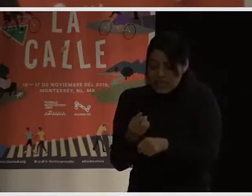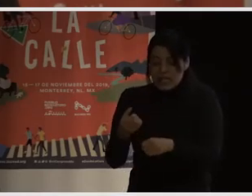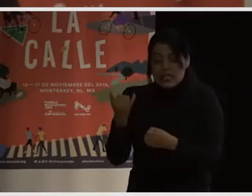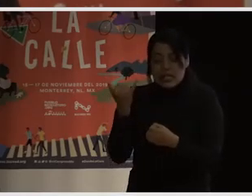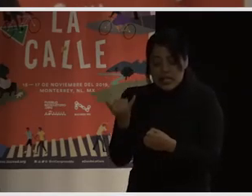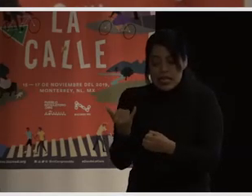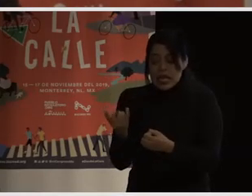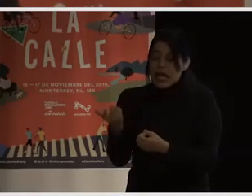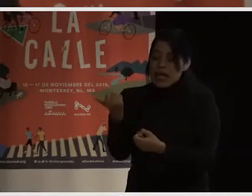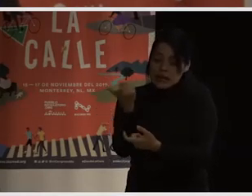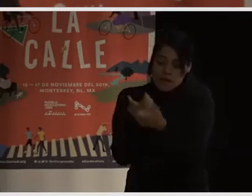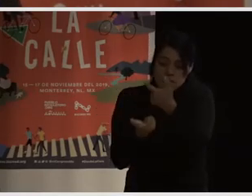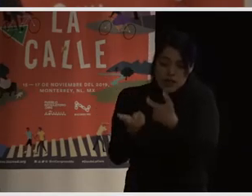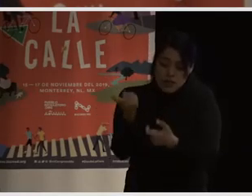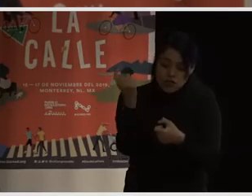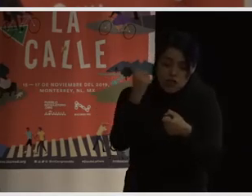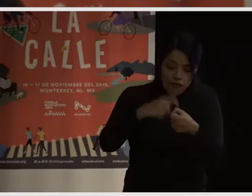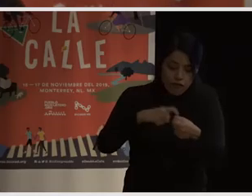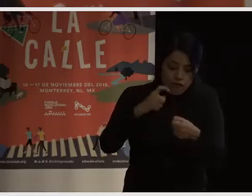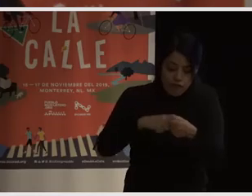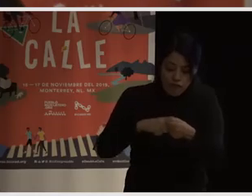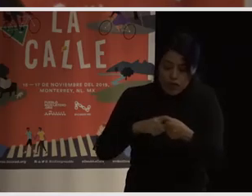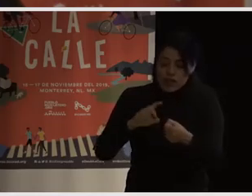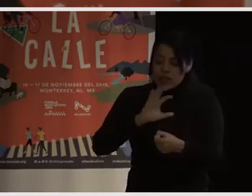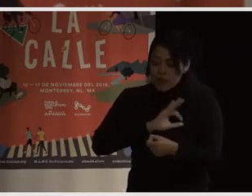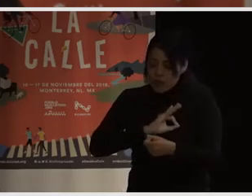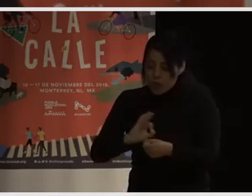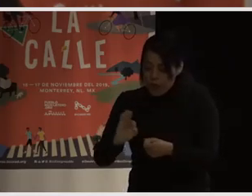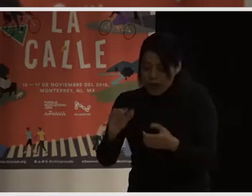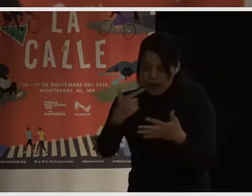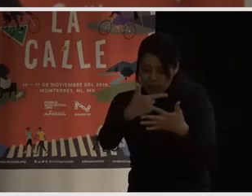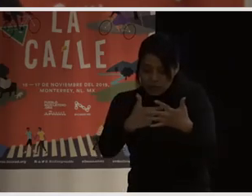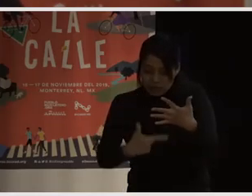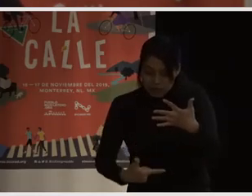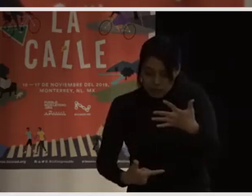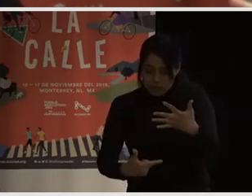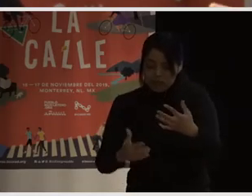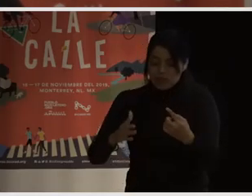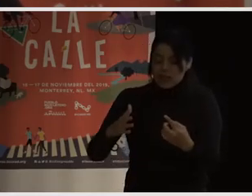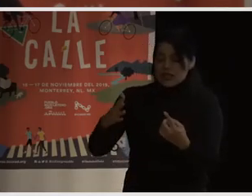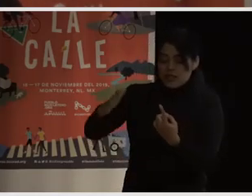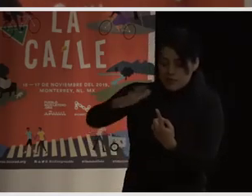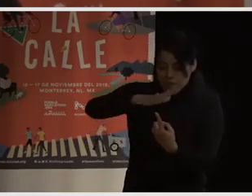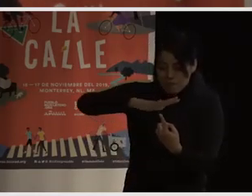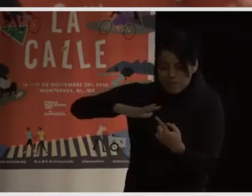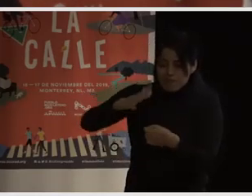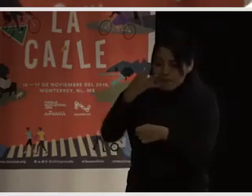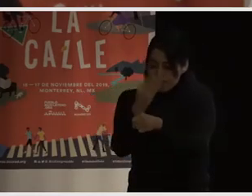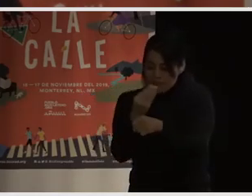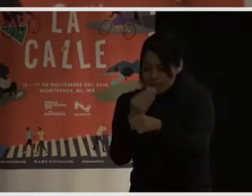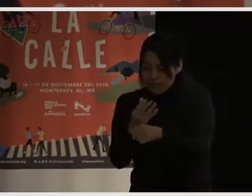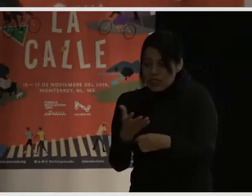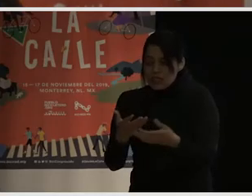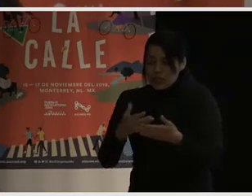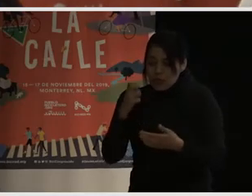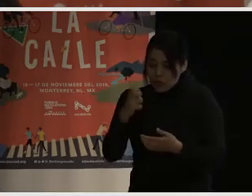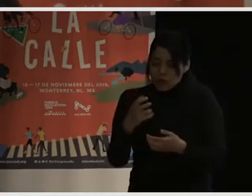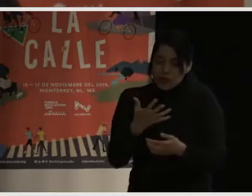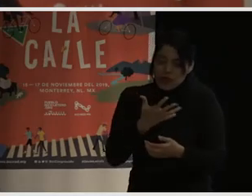que proponer en ese sentido en agenda urbana de sustentable entonces tenemos el programa